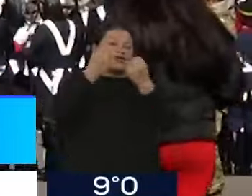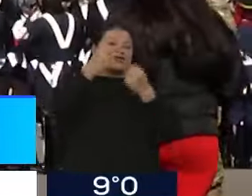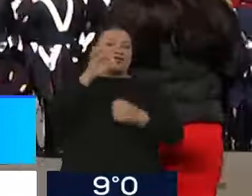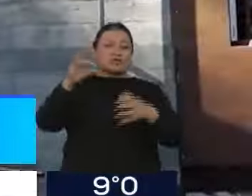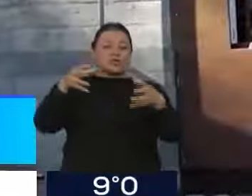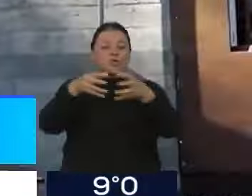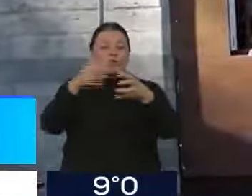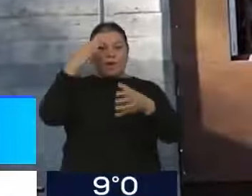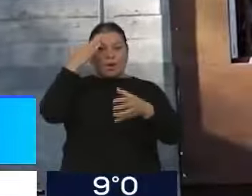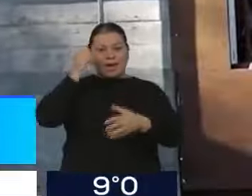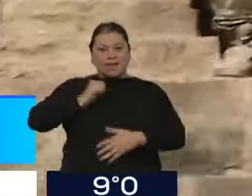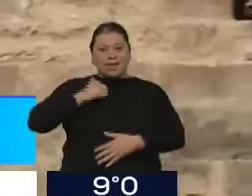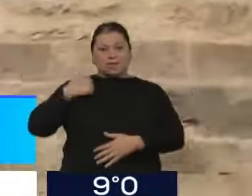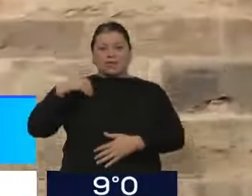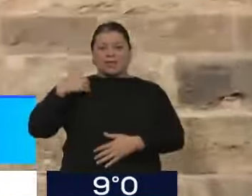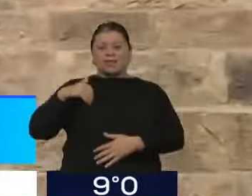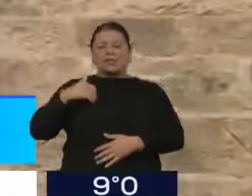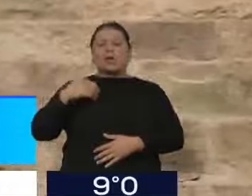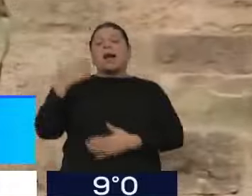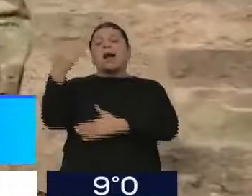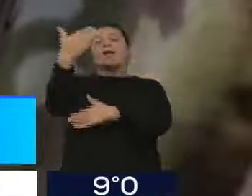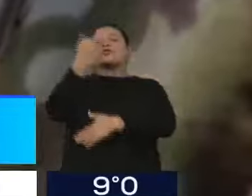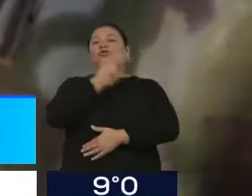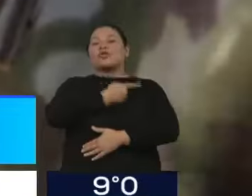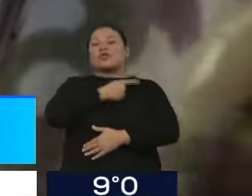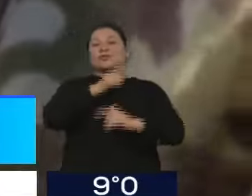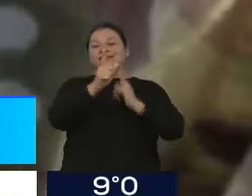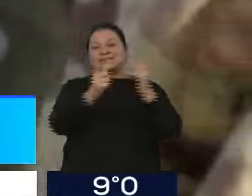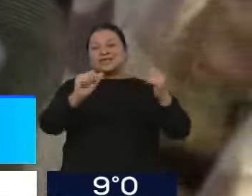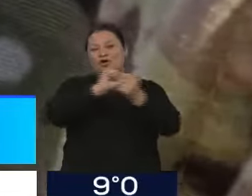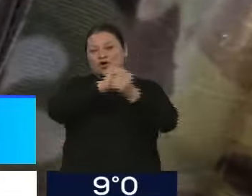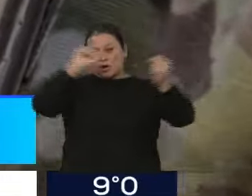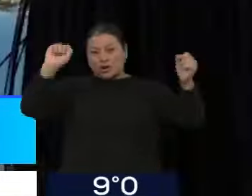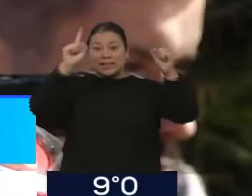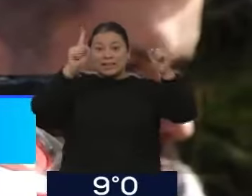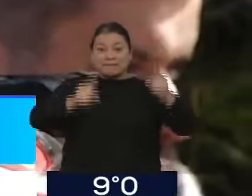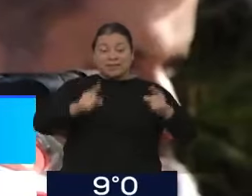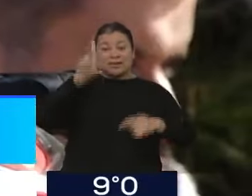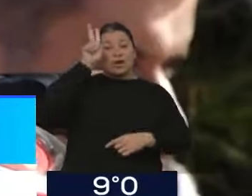fue en el monumento del Cerro de la Gloria y también estuvo el gobernador Alfredo Cornejo.